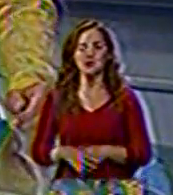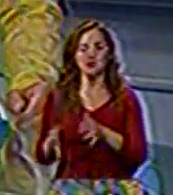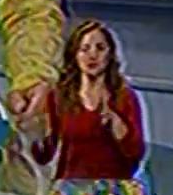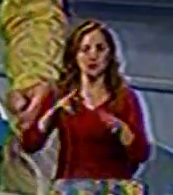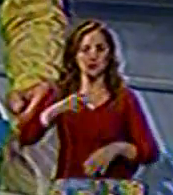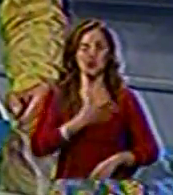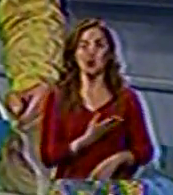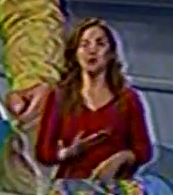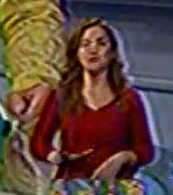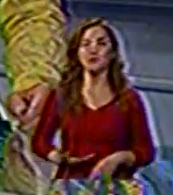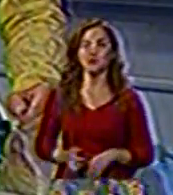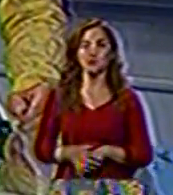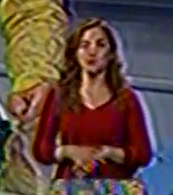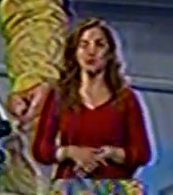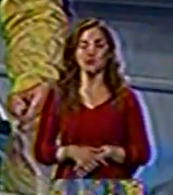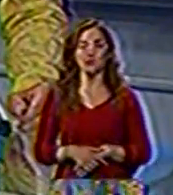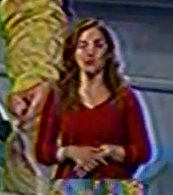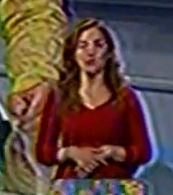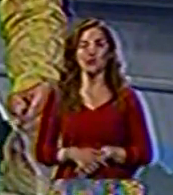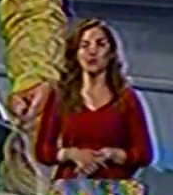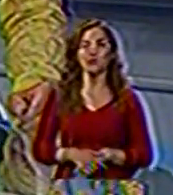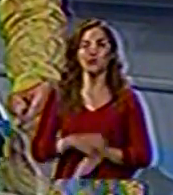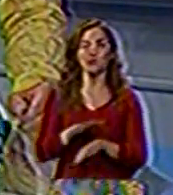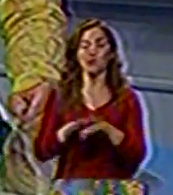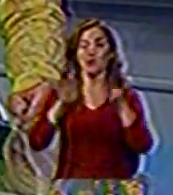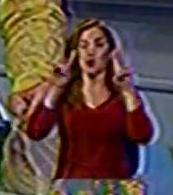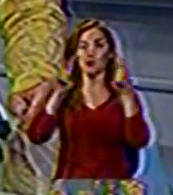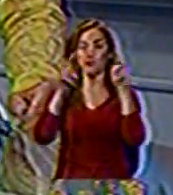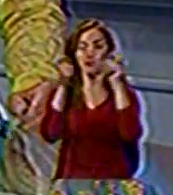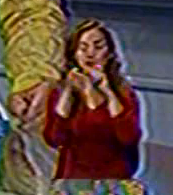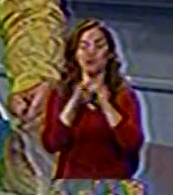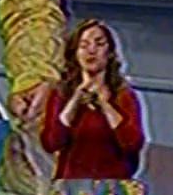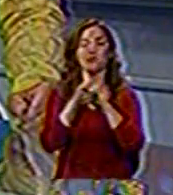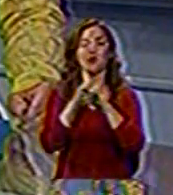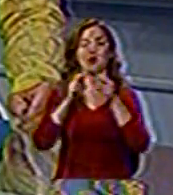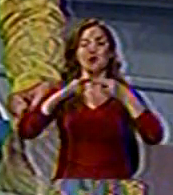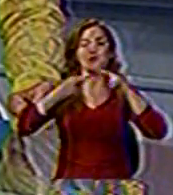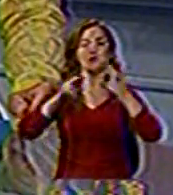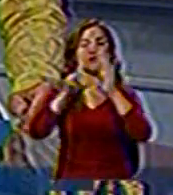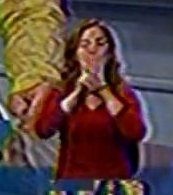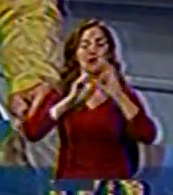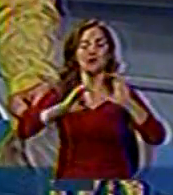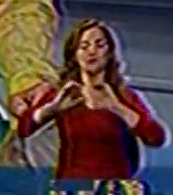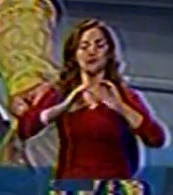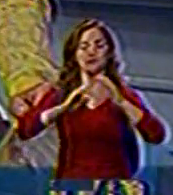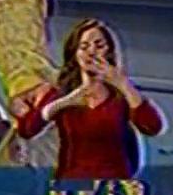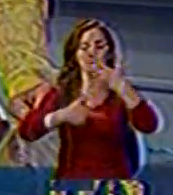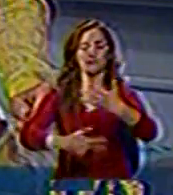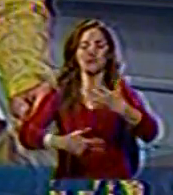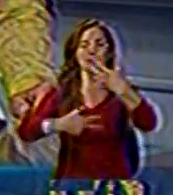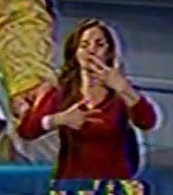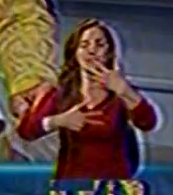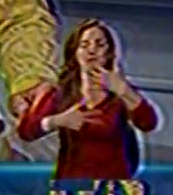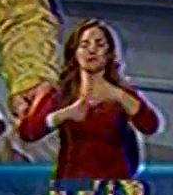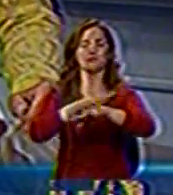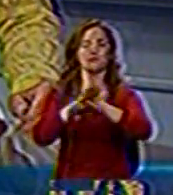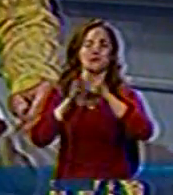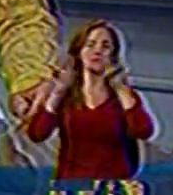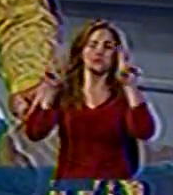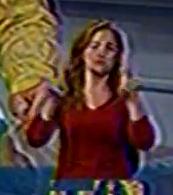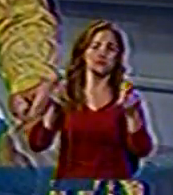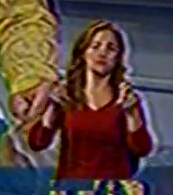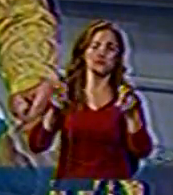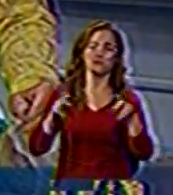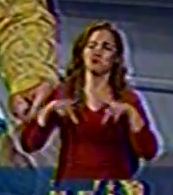El vicepresidente Otto Sonnenholzner se refirió a la transitoria de la reforma a la ley de comunicación que mantendría las